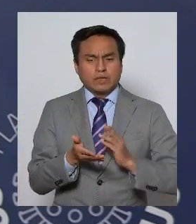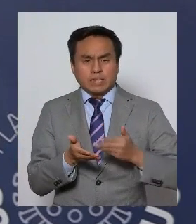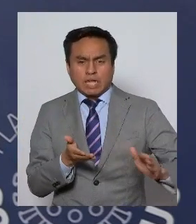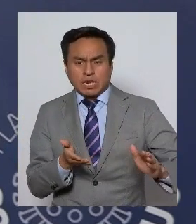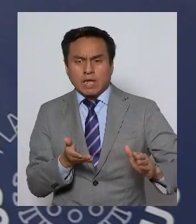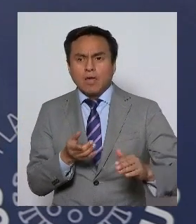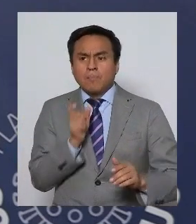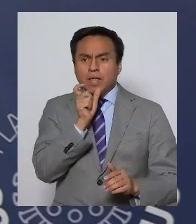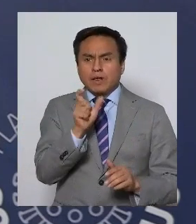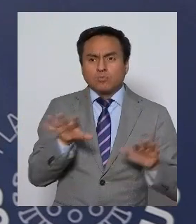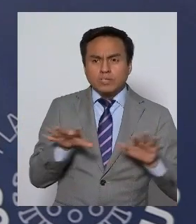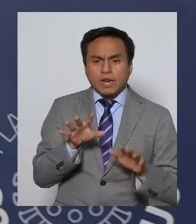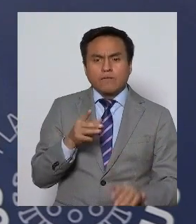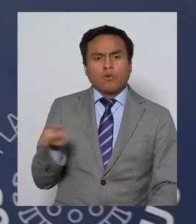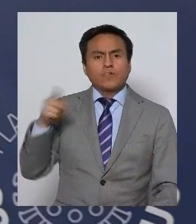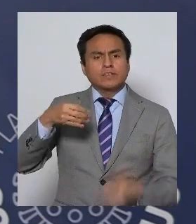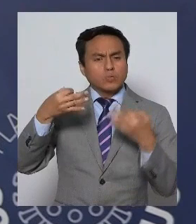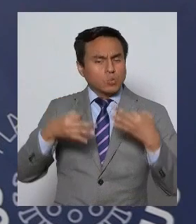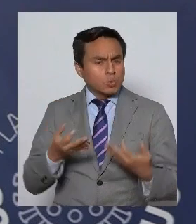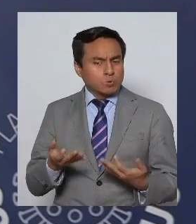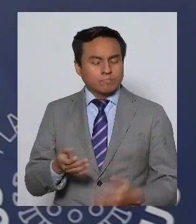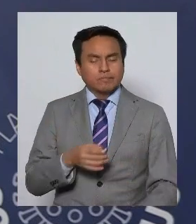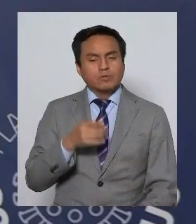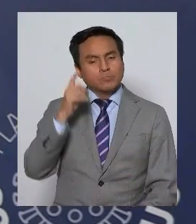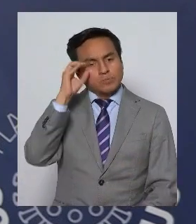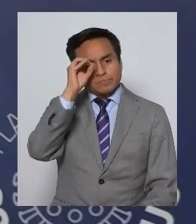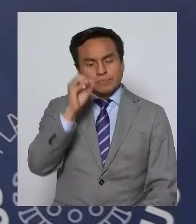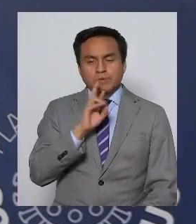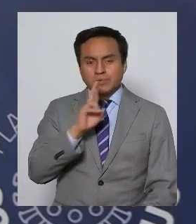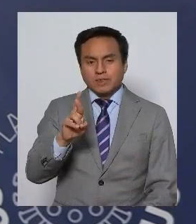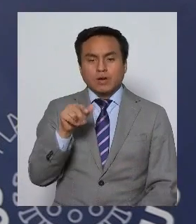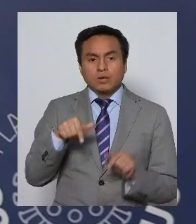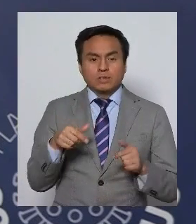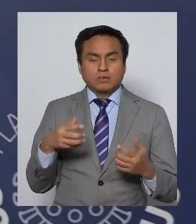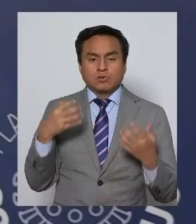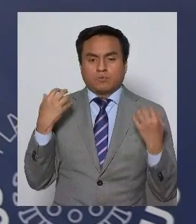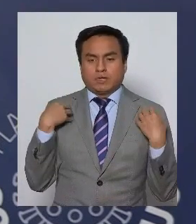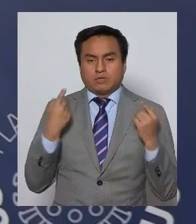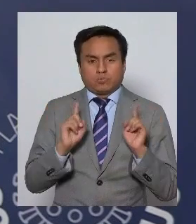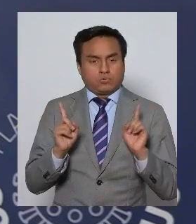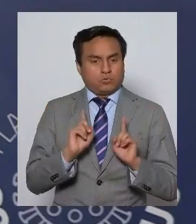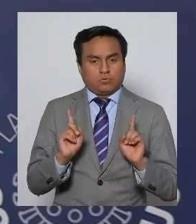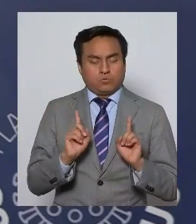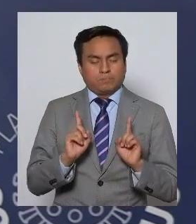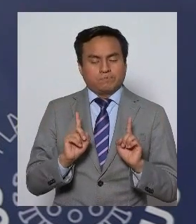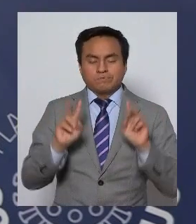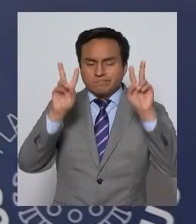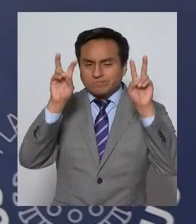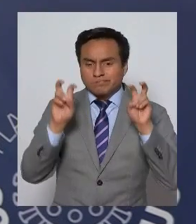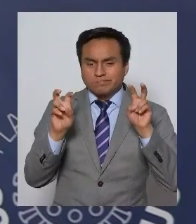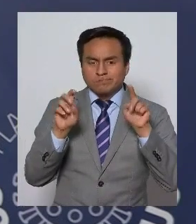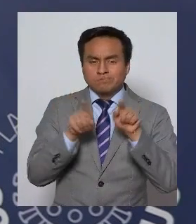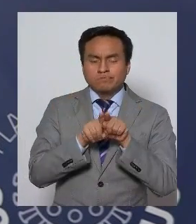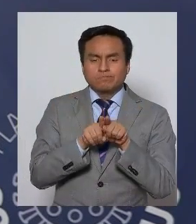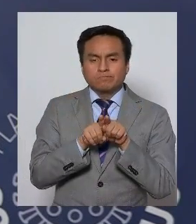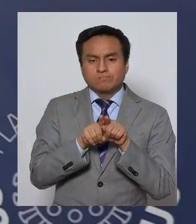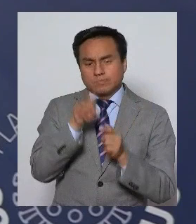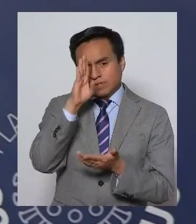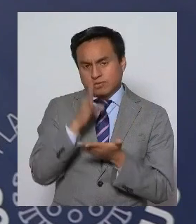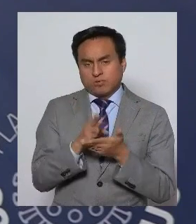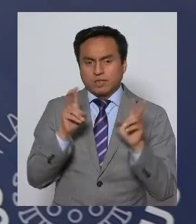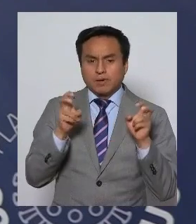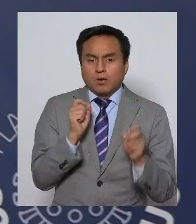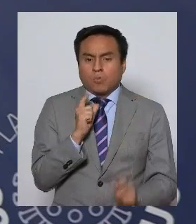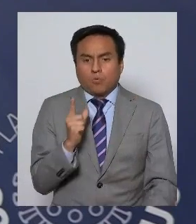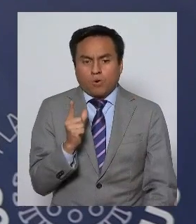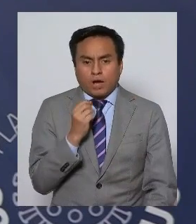volver a utilizarlo? ¿Cómo lo ven ustedes? Es una decisión que no nos compete a nosotros en el sentido de cuál